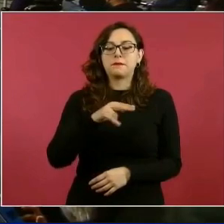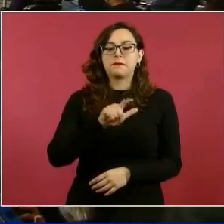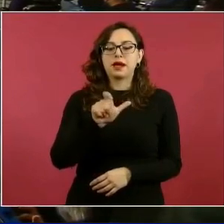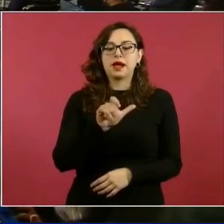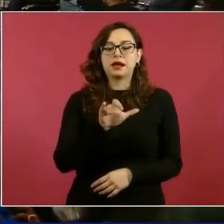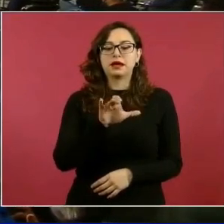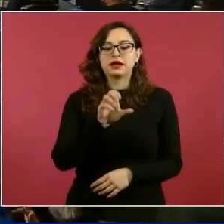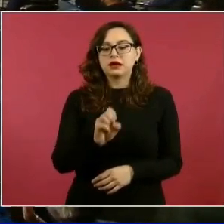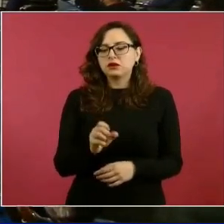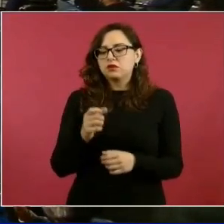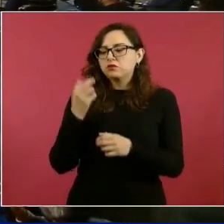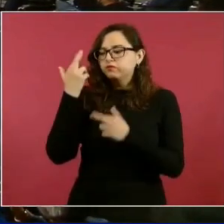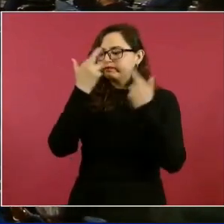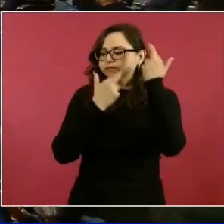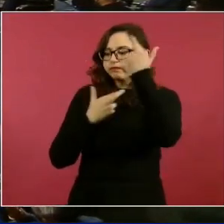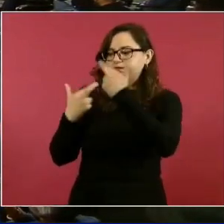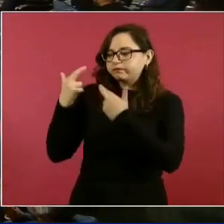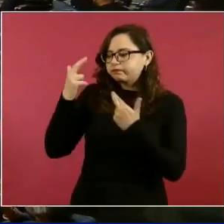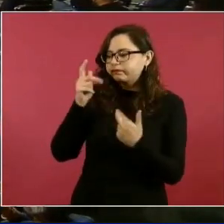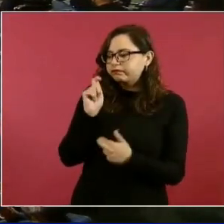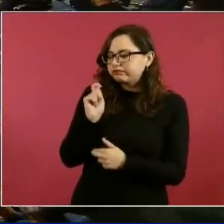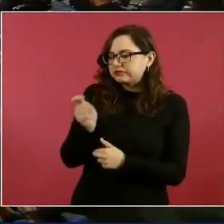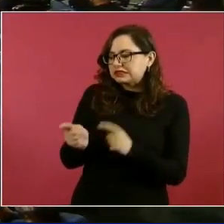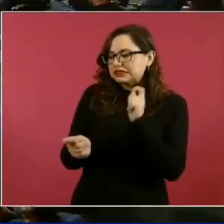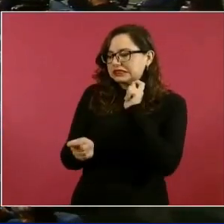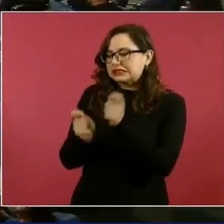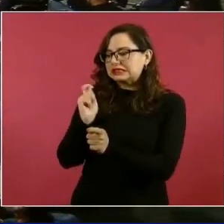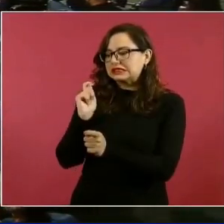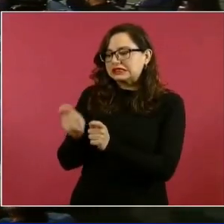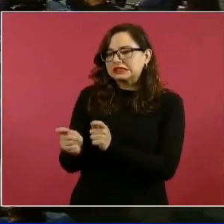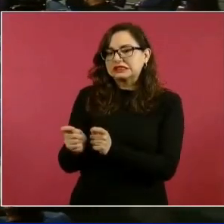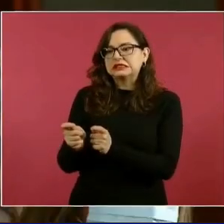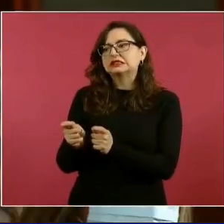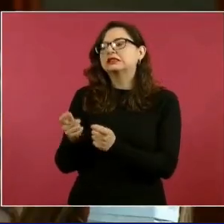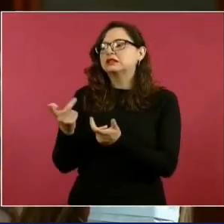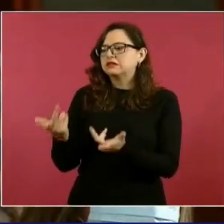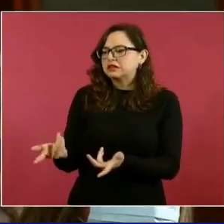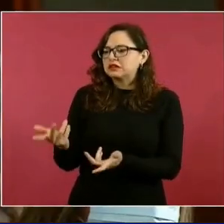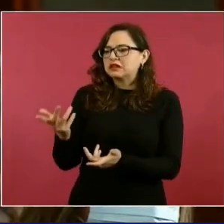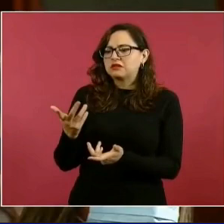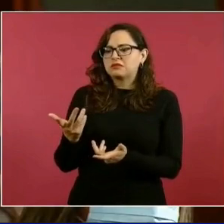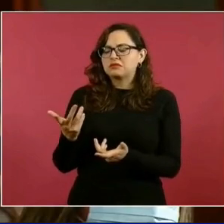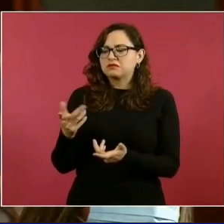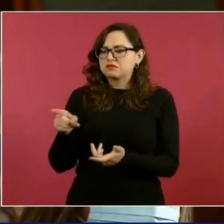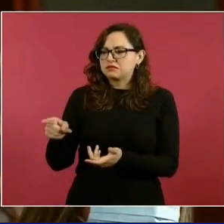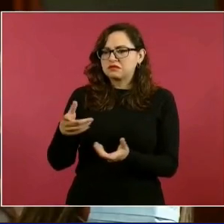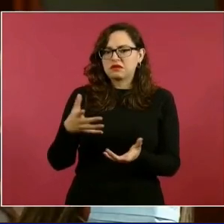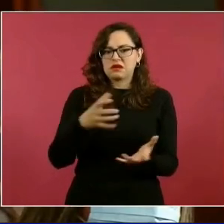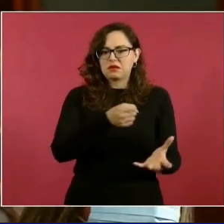2017, donde se ve los efectos que tienen hacia la economía